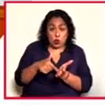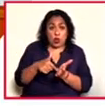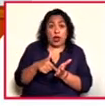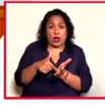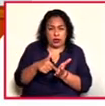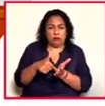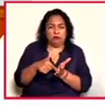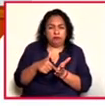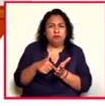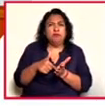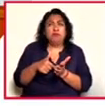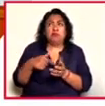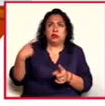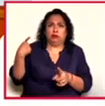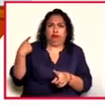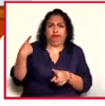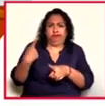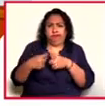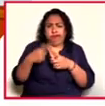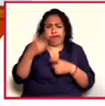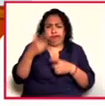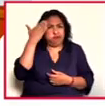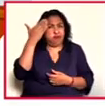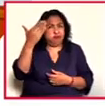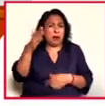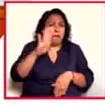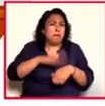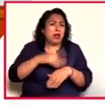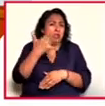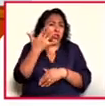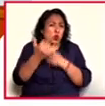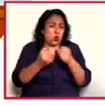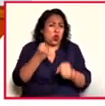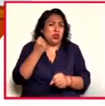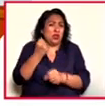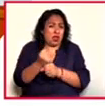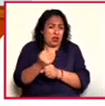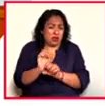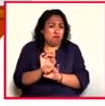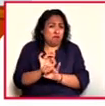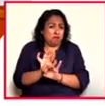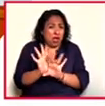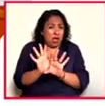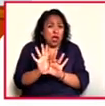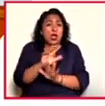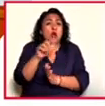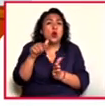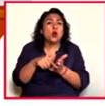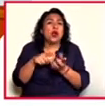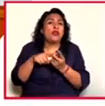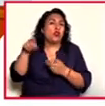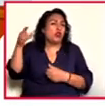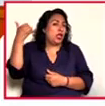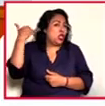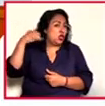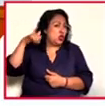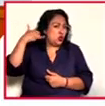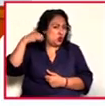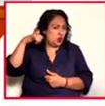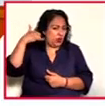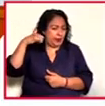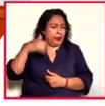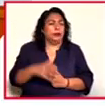de larga duración, que dura más de 50 años y que se da en la península de Yucatán.